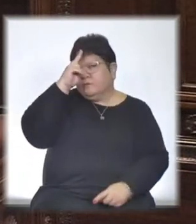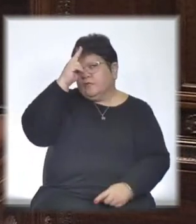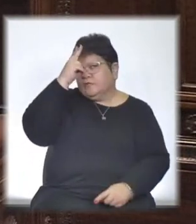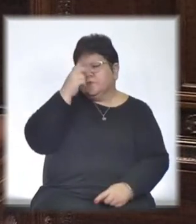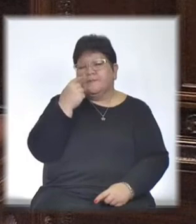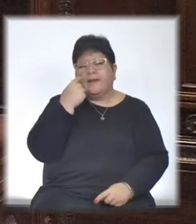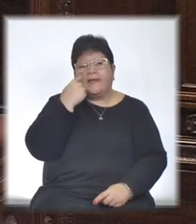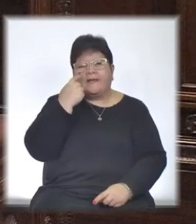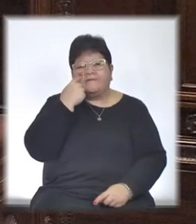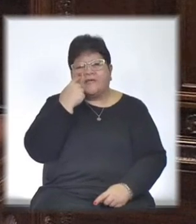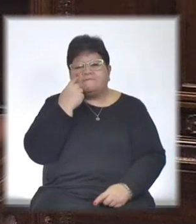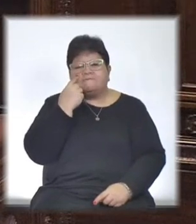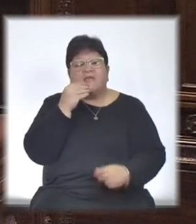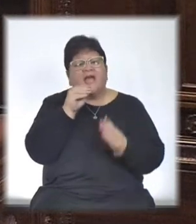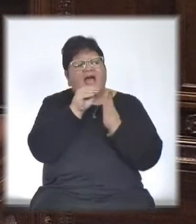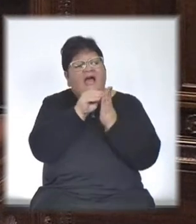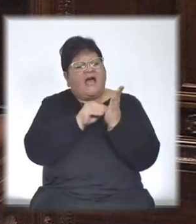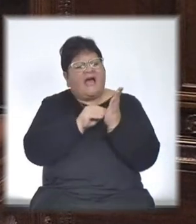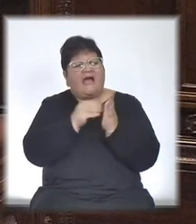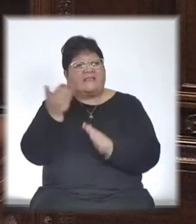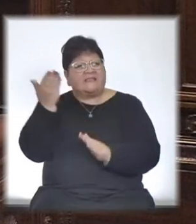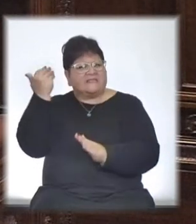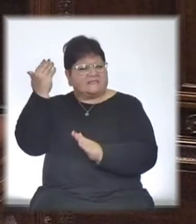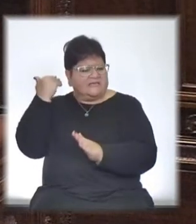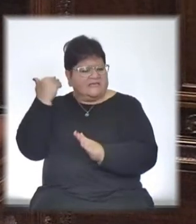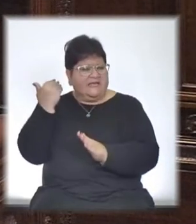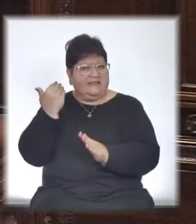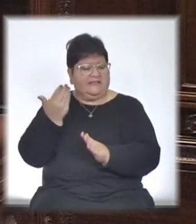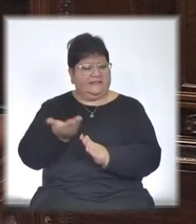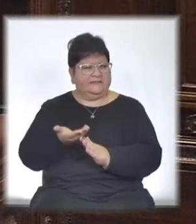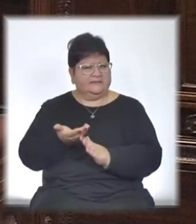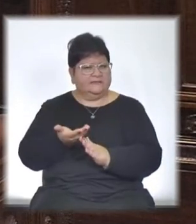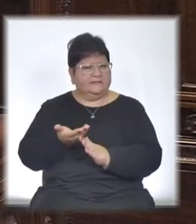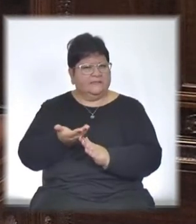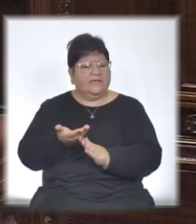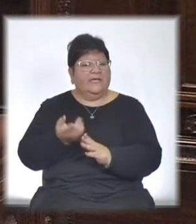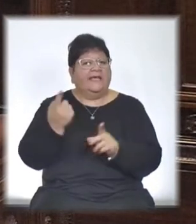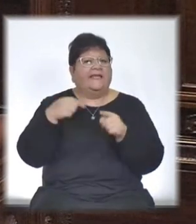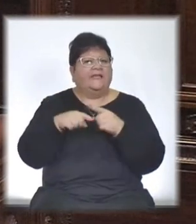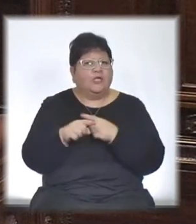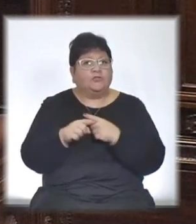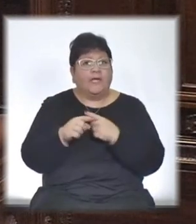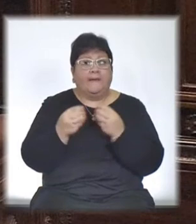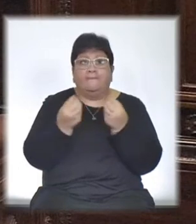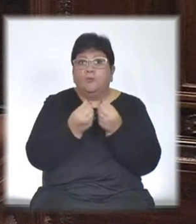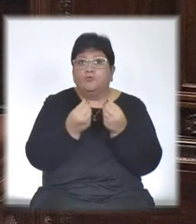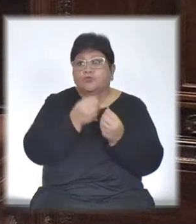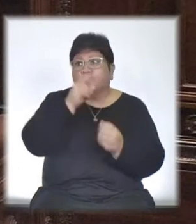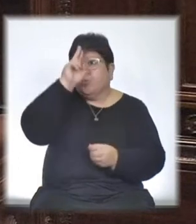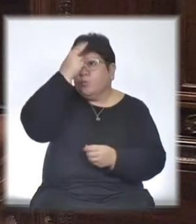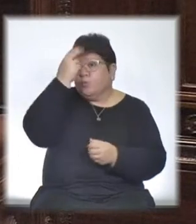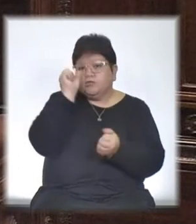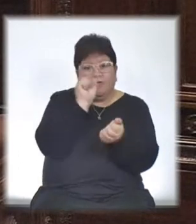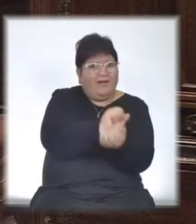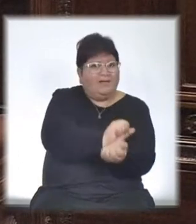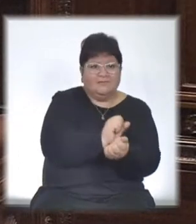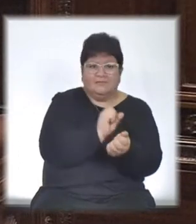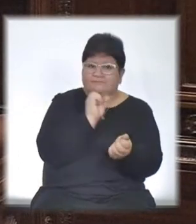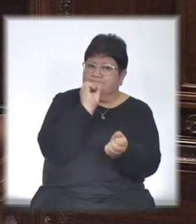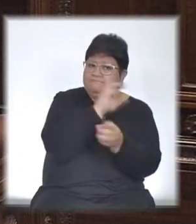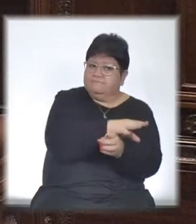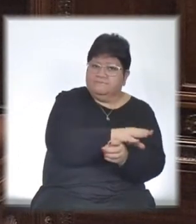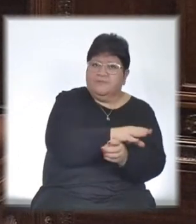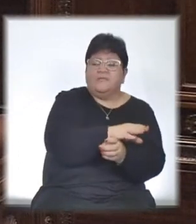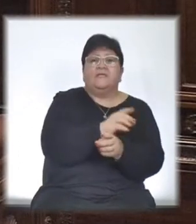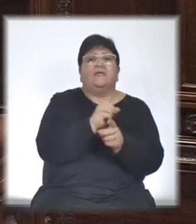pensamiento de los funcionarios públicos. Estas investigaciones sirvieron para que miles de uruguayos fueran encarcelados, otros miles fueran destituidos